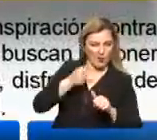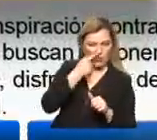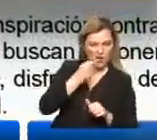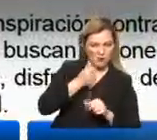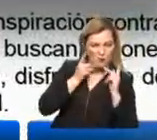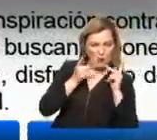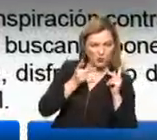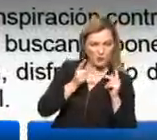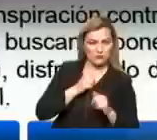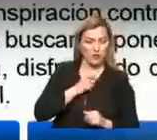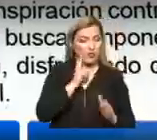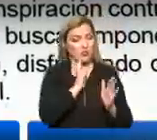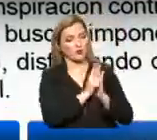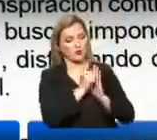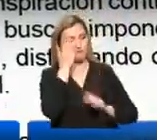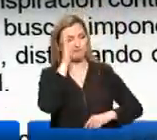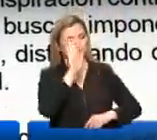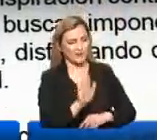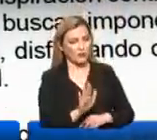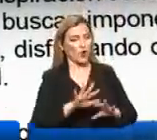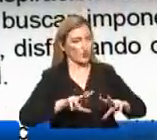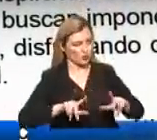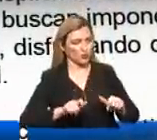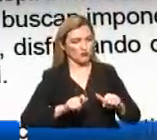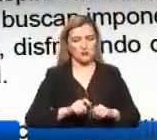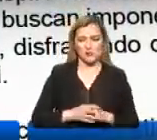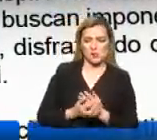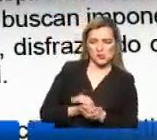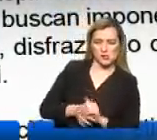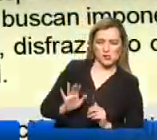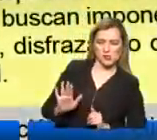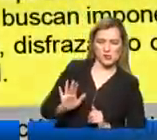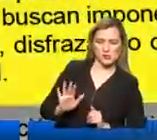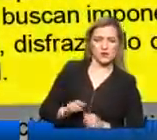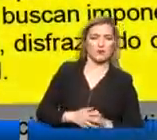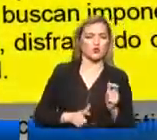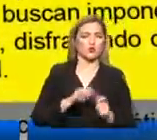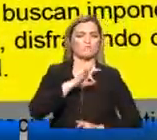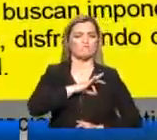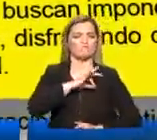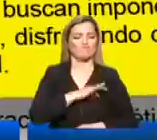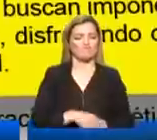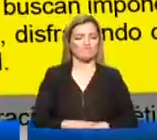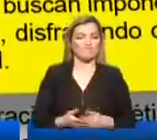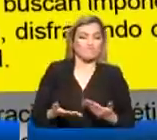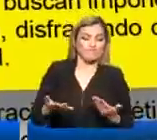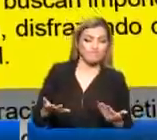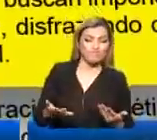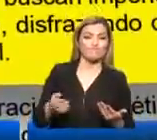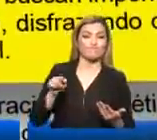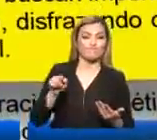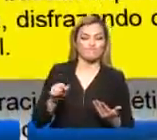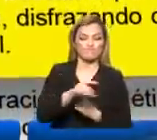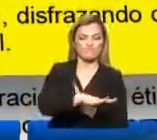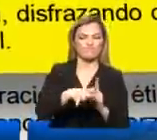público, desde la acción frontal del canal en la denuncia de hechos de corrupción que conmueven la conciencia ciudadana. Acciones como esta no son ajenas al